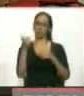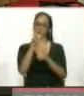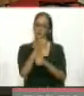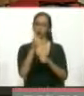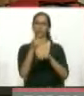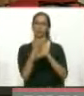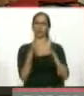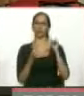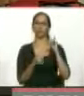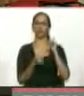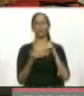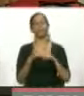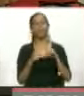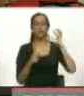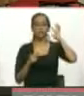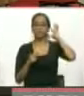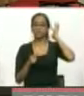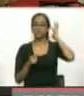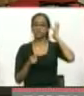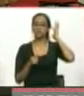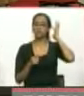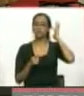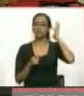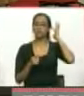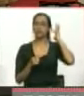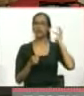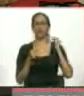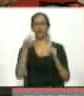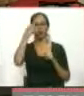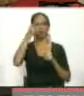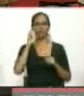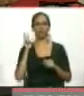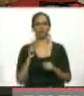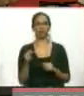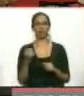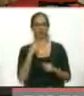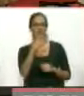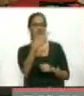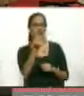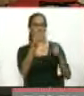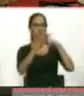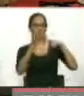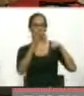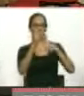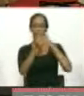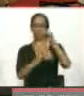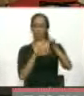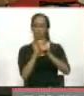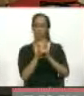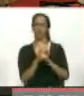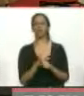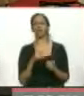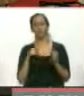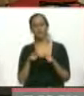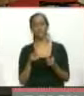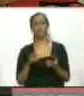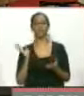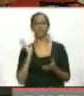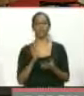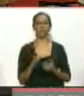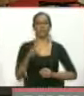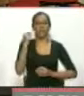así el pueblo venezolano salió y le dijo no al fondo monetario internacional- y bueno de ahí venimos así que para los que creen que es